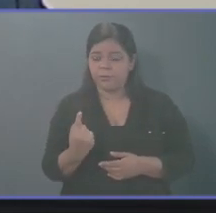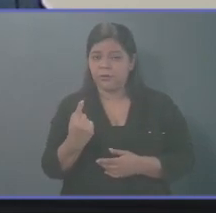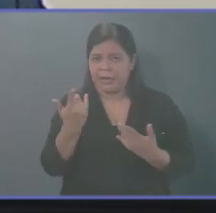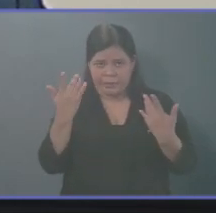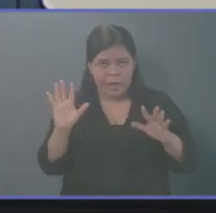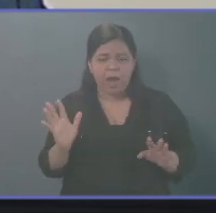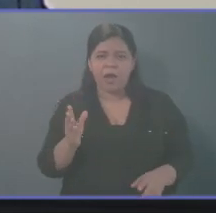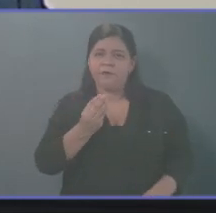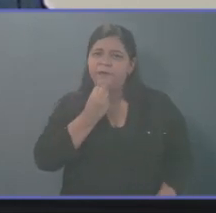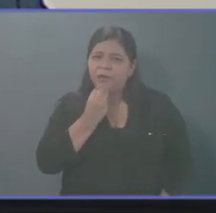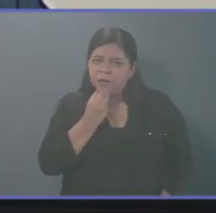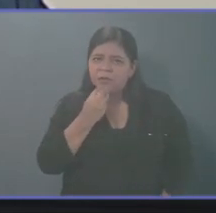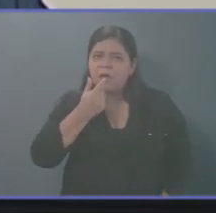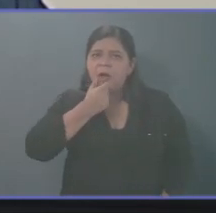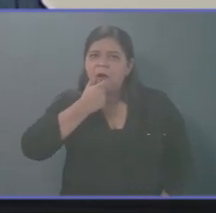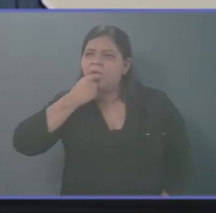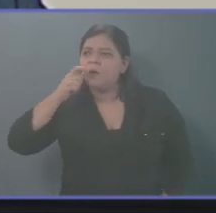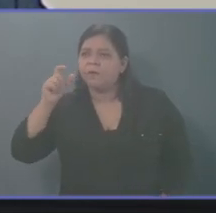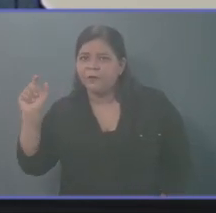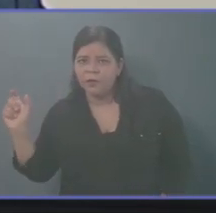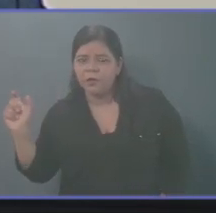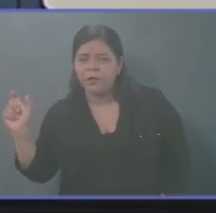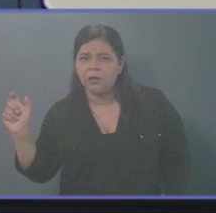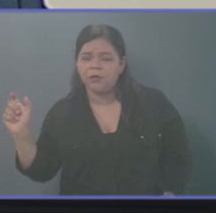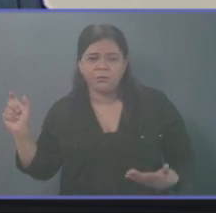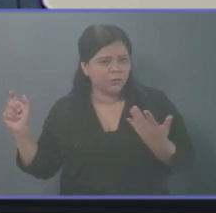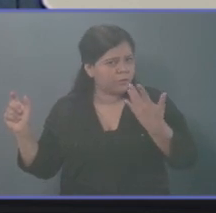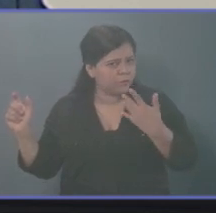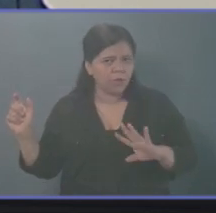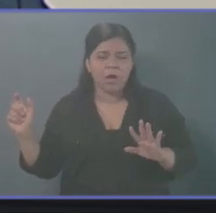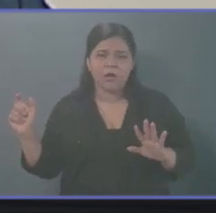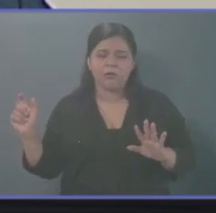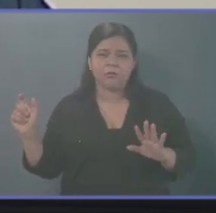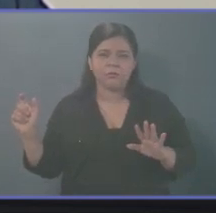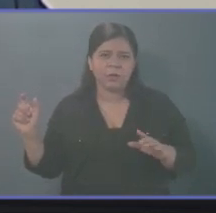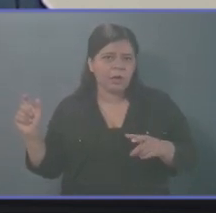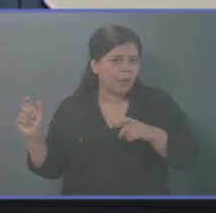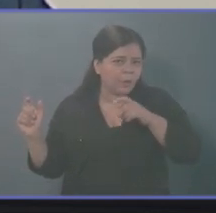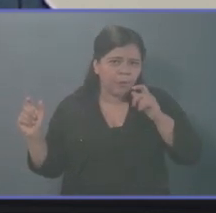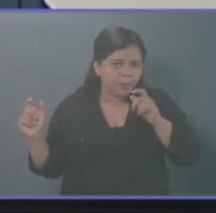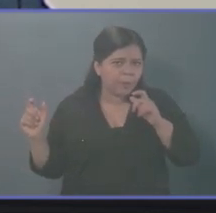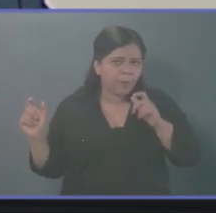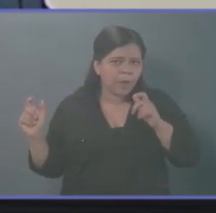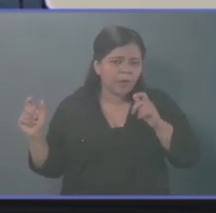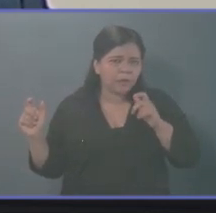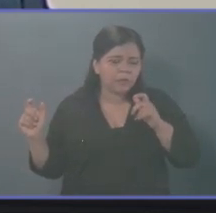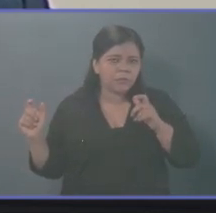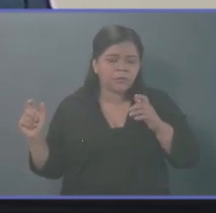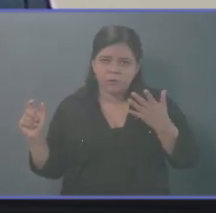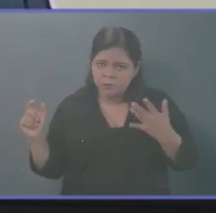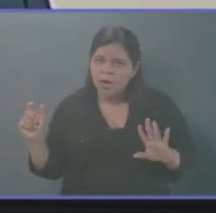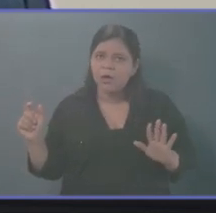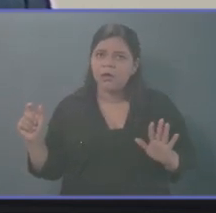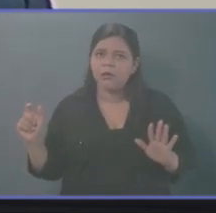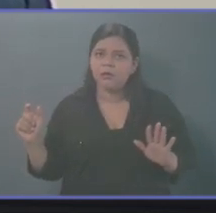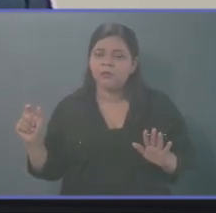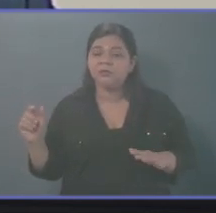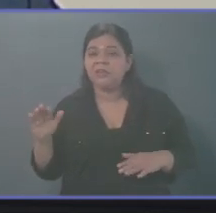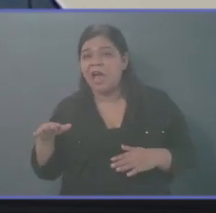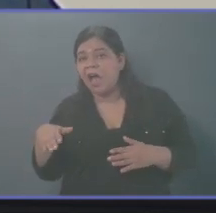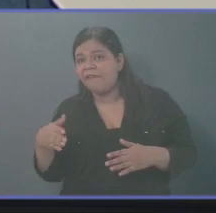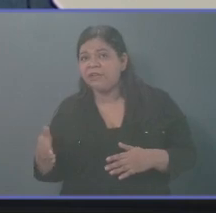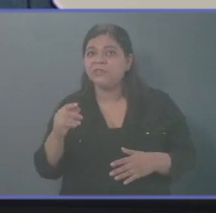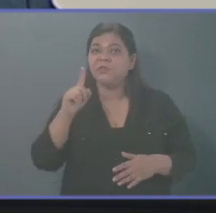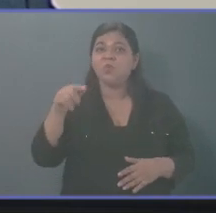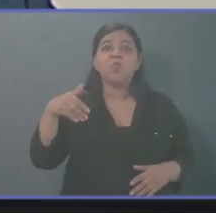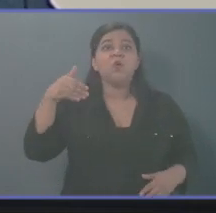jubilado porque cumplió los años y tiene las condiciones para retirarse, pasan a veces incluso hasta un